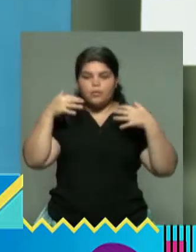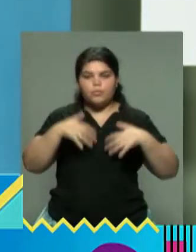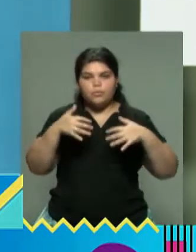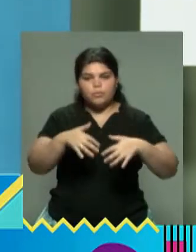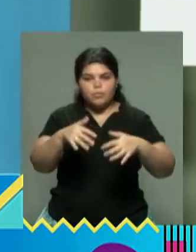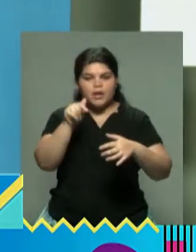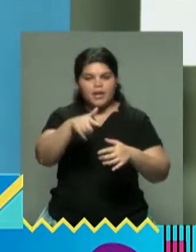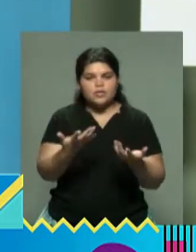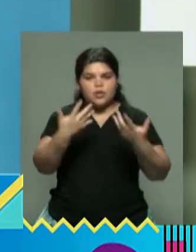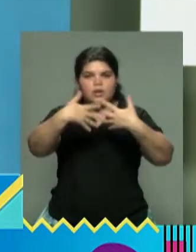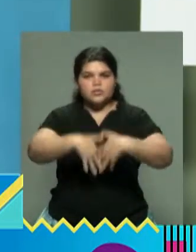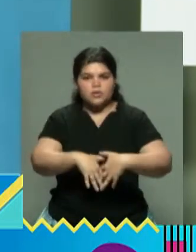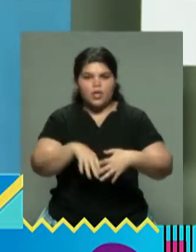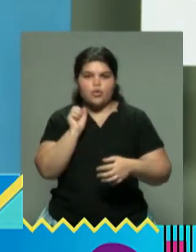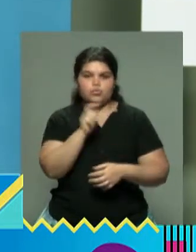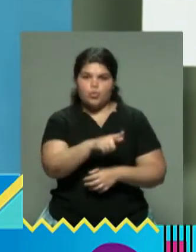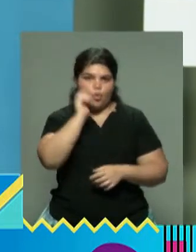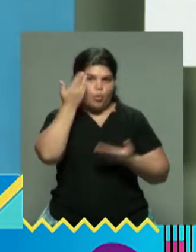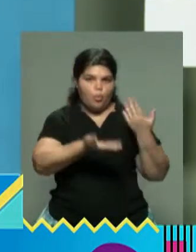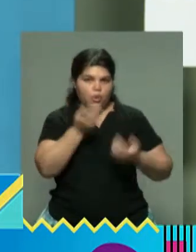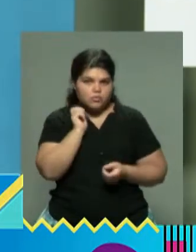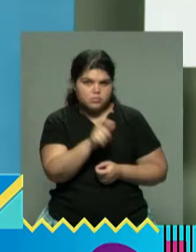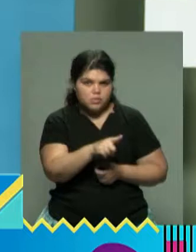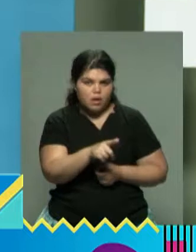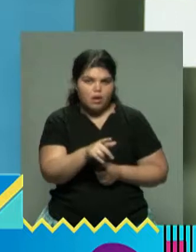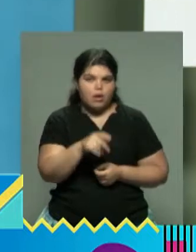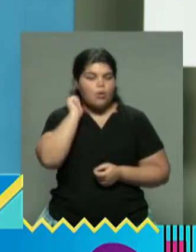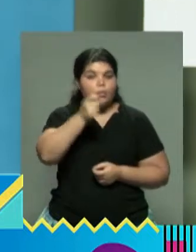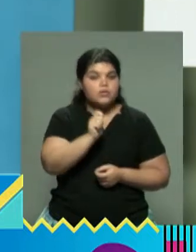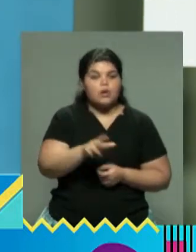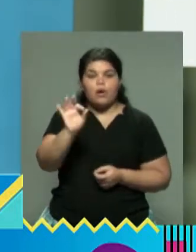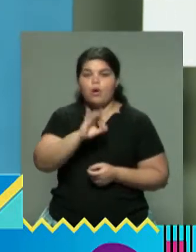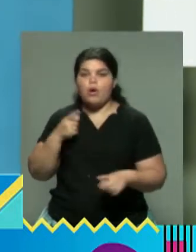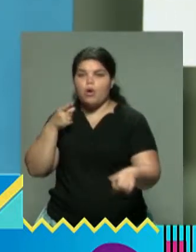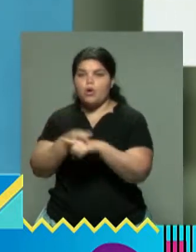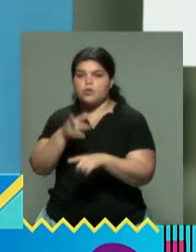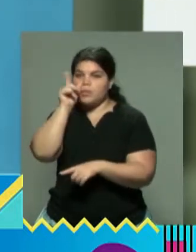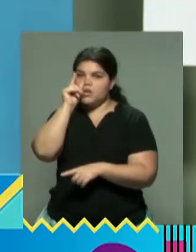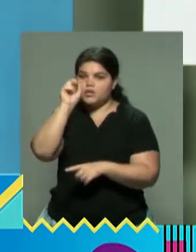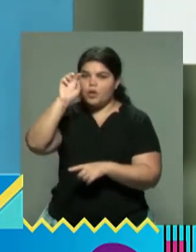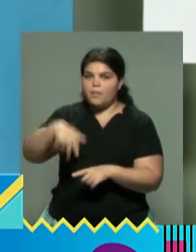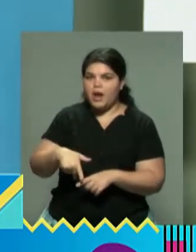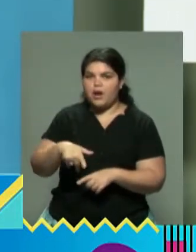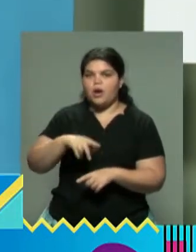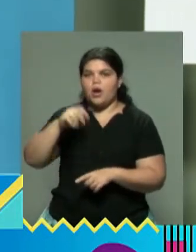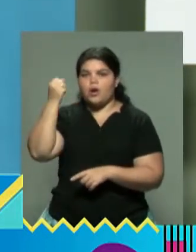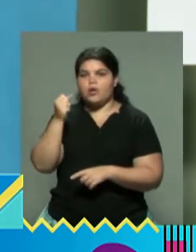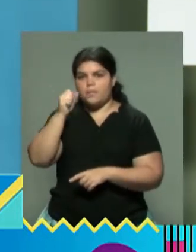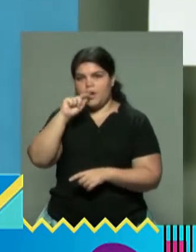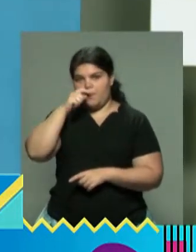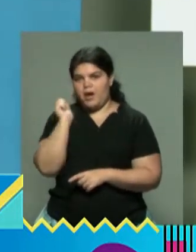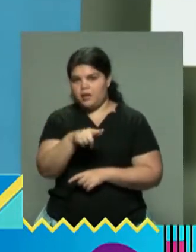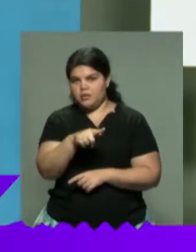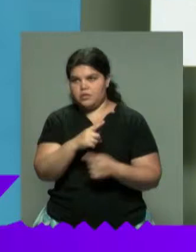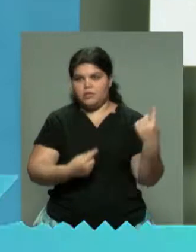que ver específicamente con sus causas judiciales y no con una protesta en contra de las políticas económicas de Macri. Bueno, esto